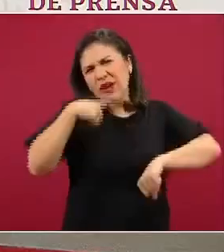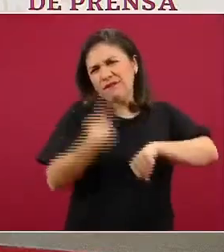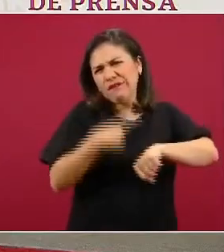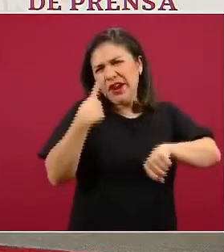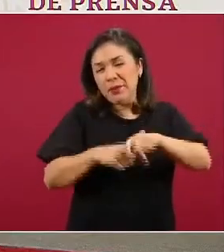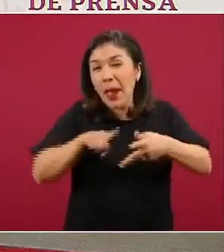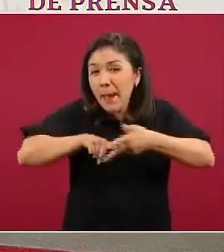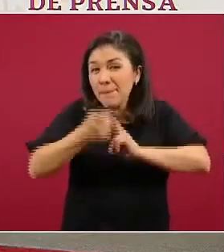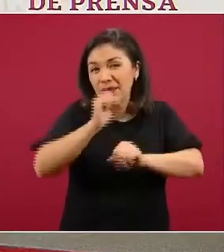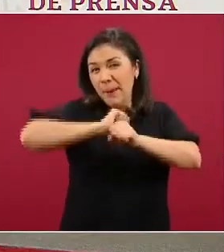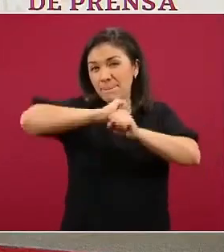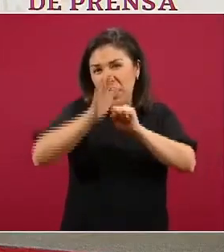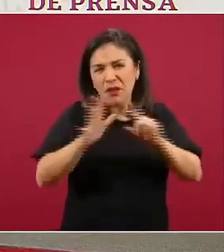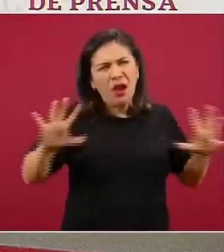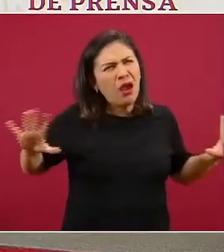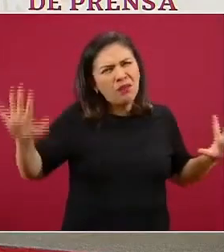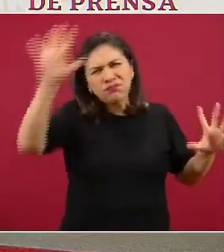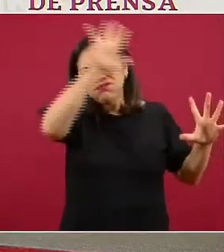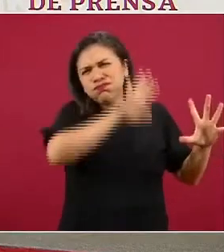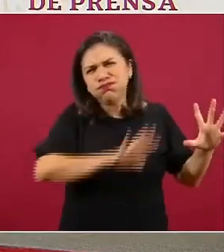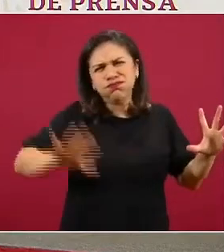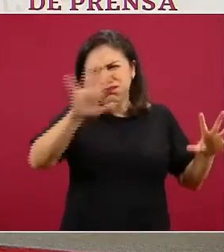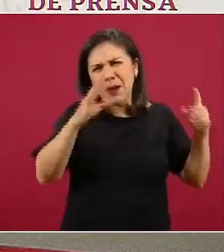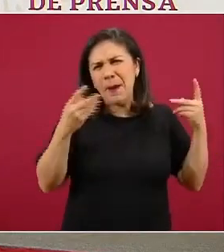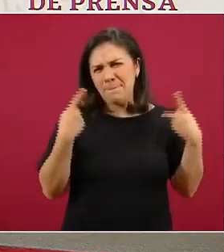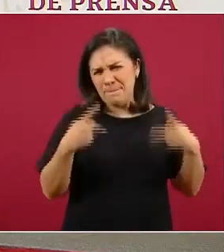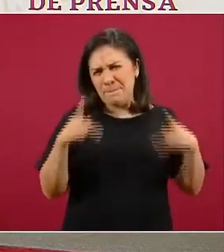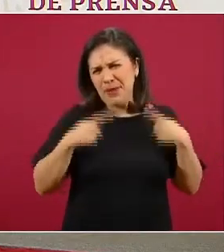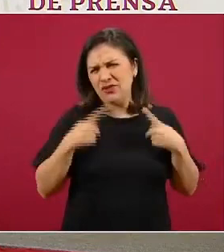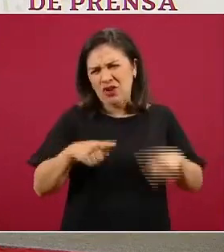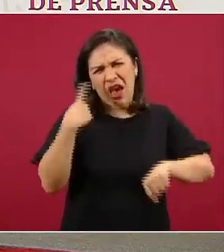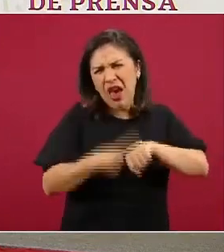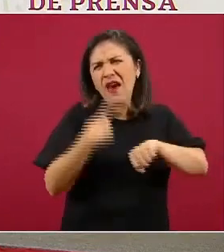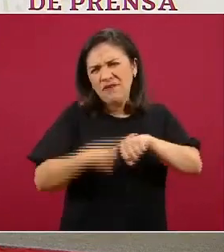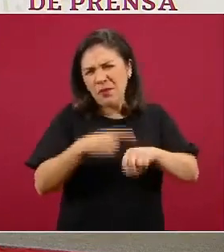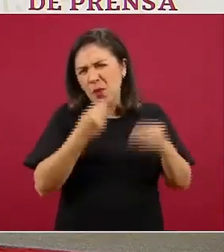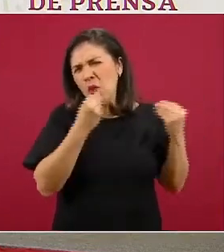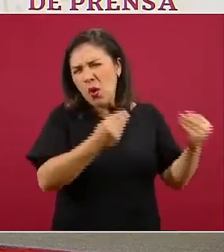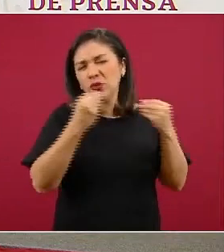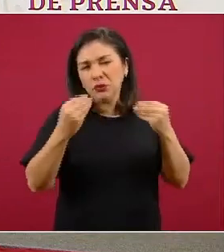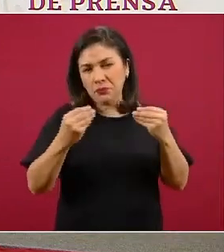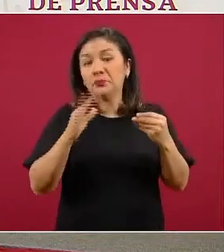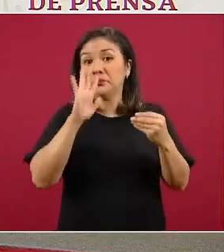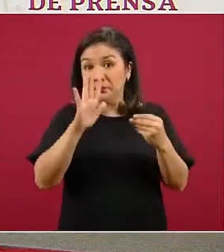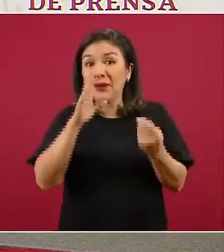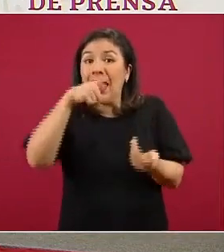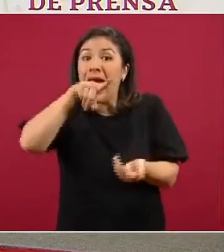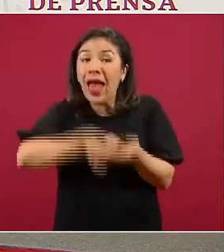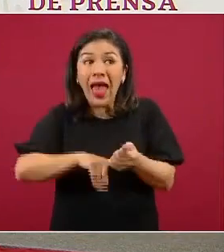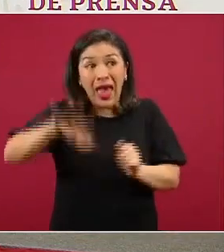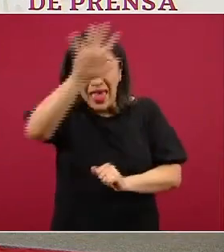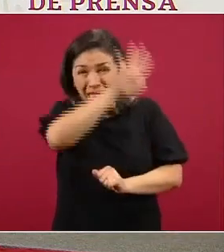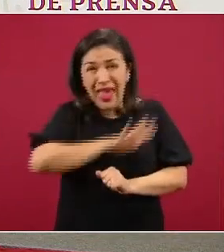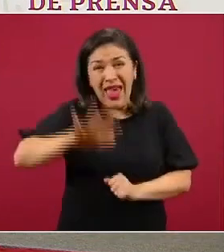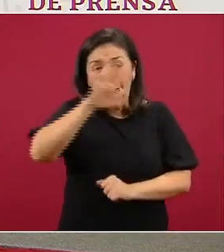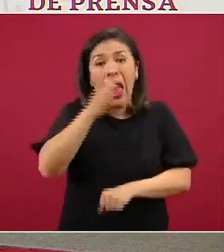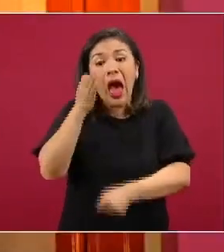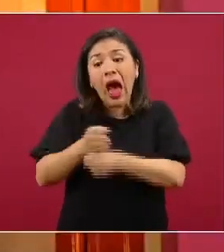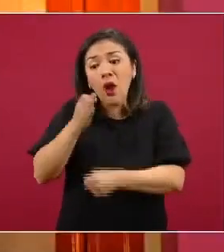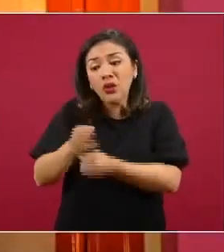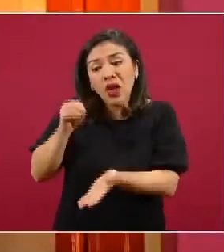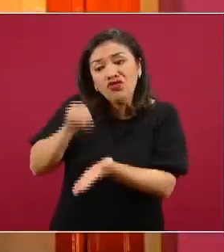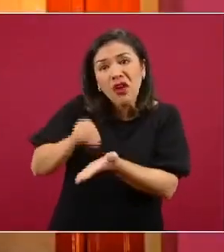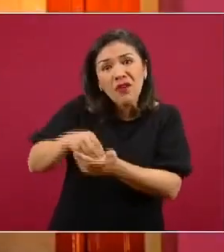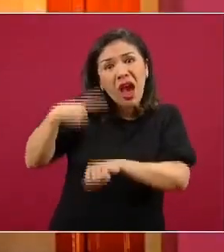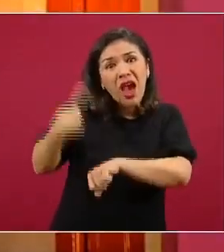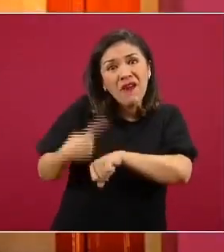la pandemia, durante toda la contingencia. ¿Qué proporción de estos realmente son los que están actualmente